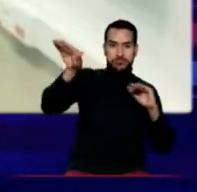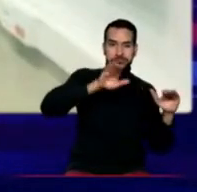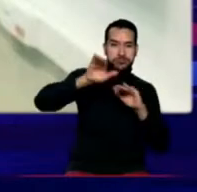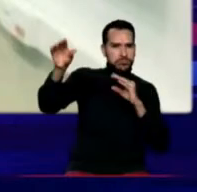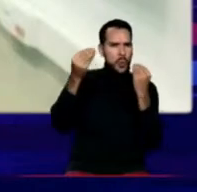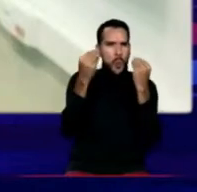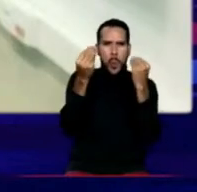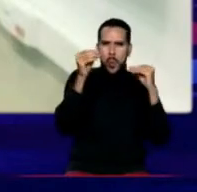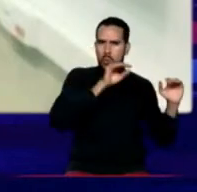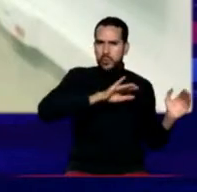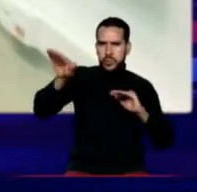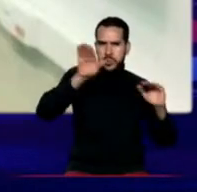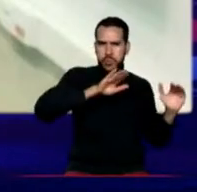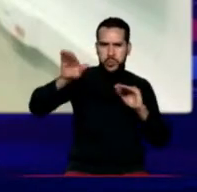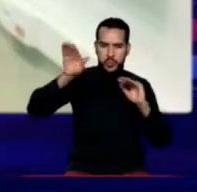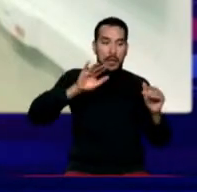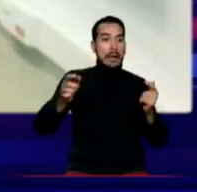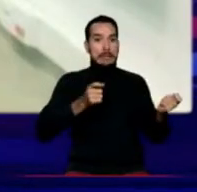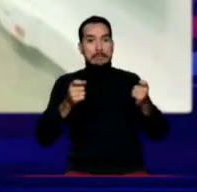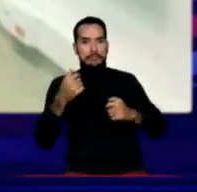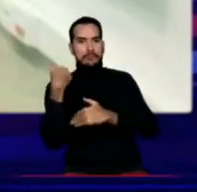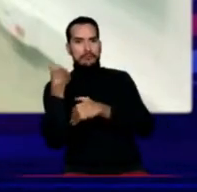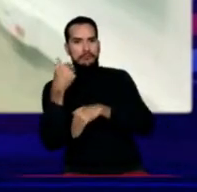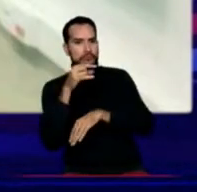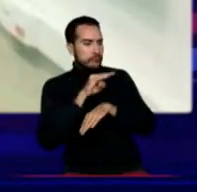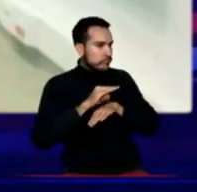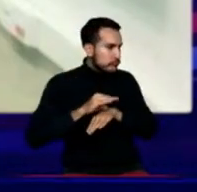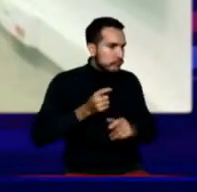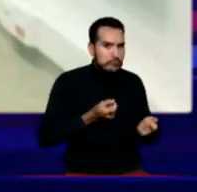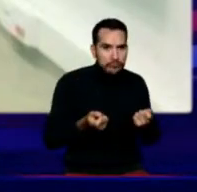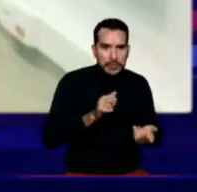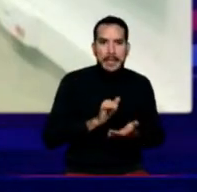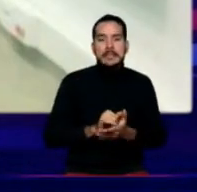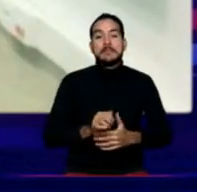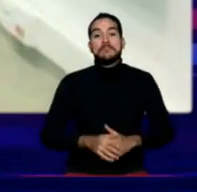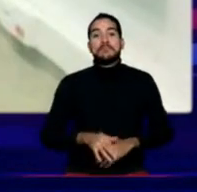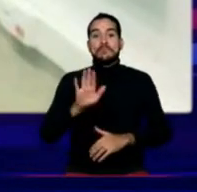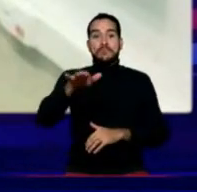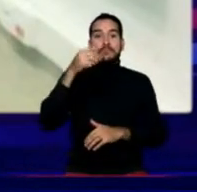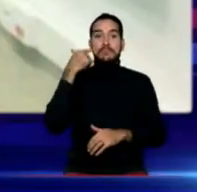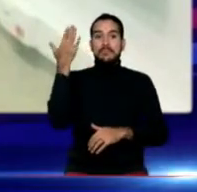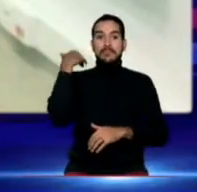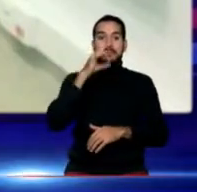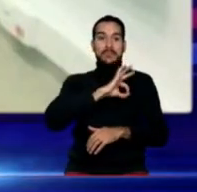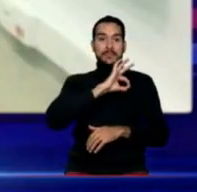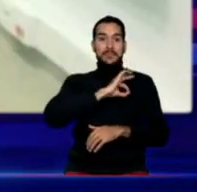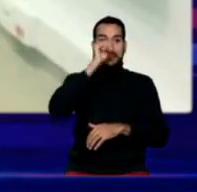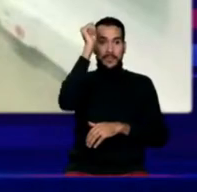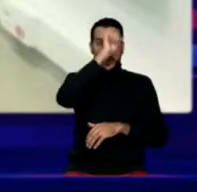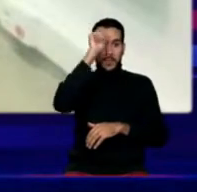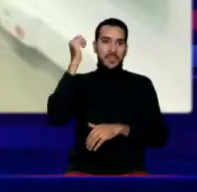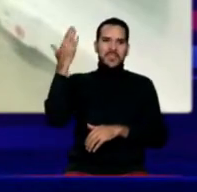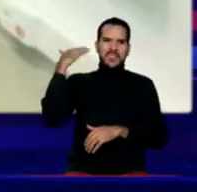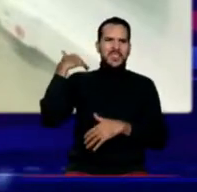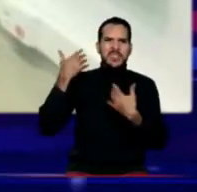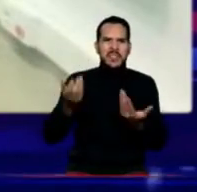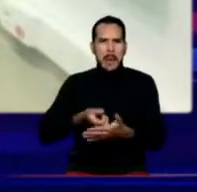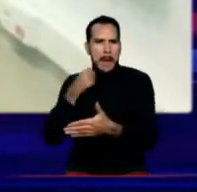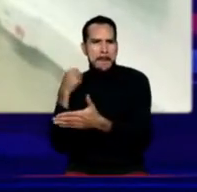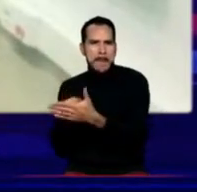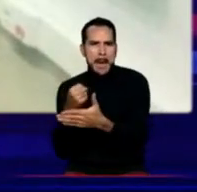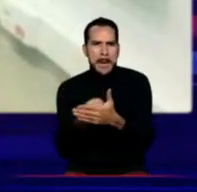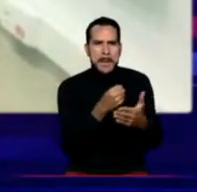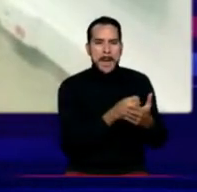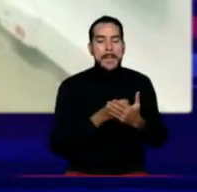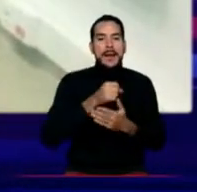los usuarios de las vías. Quiero decirle a la ciudadanía que durante este fin de semana tuvimos 47 siniestros viales con